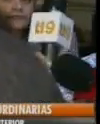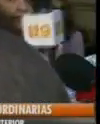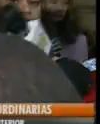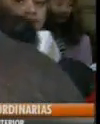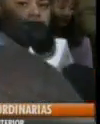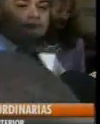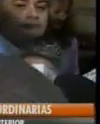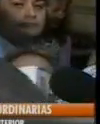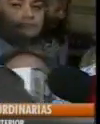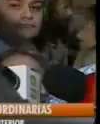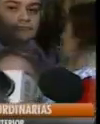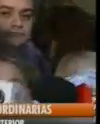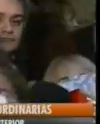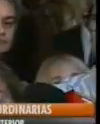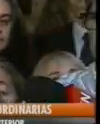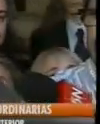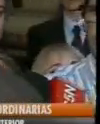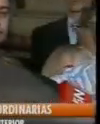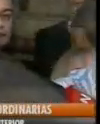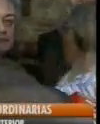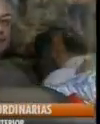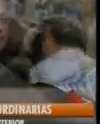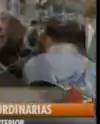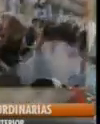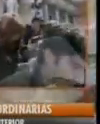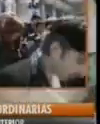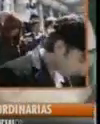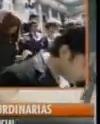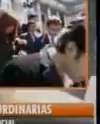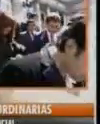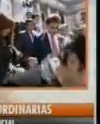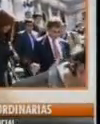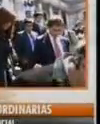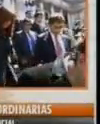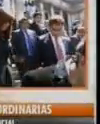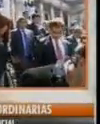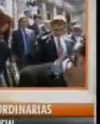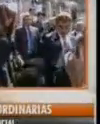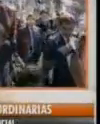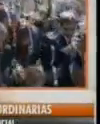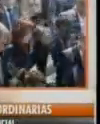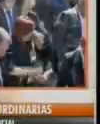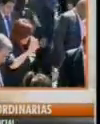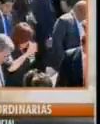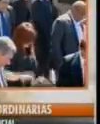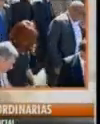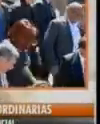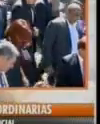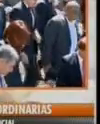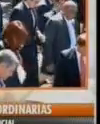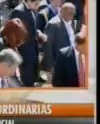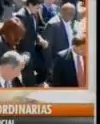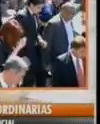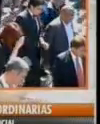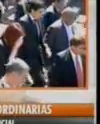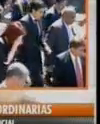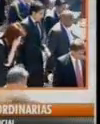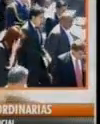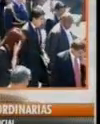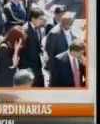mención vinculada al tema de la seguridad del ministro, el gobernador Scioli lo ha hecho. Bueno, la palabra entonces del ministro Randazzo, haciendo referencia también a otro de los puntos,